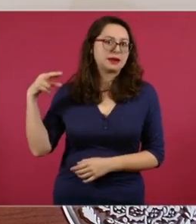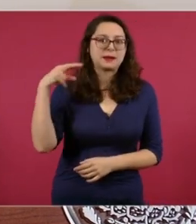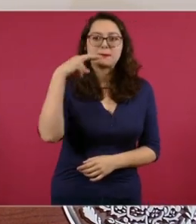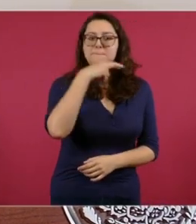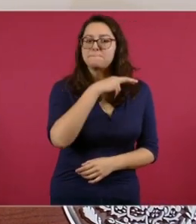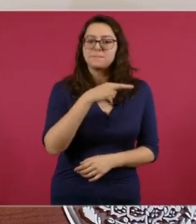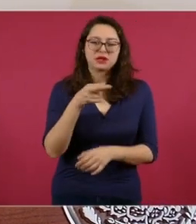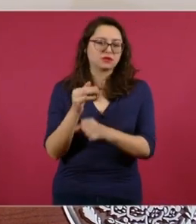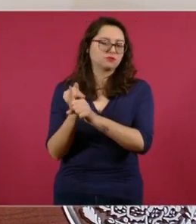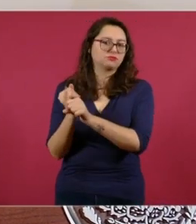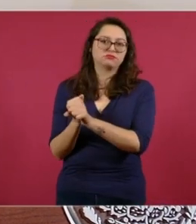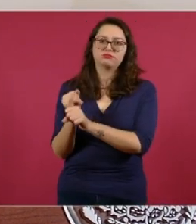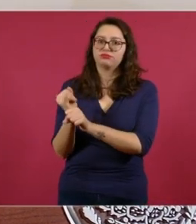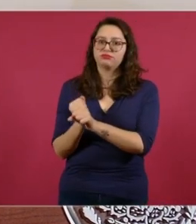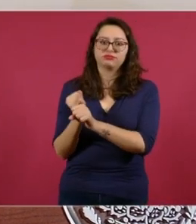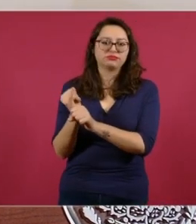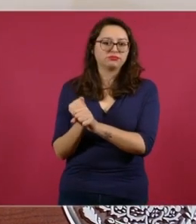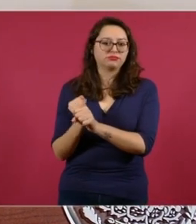se investiga.